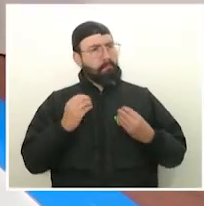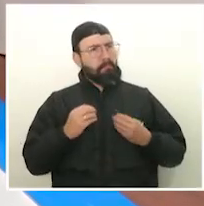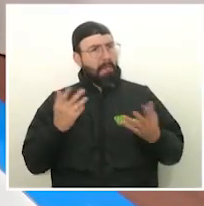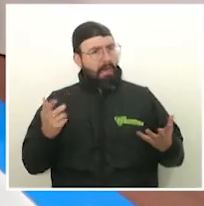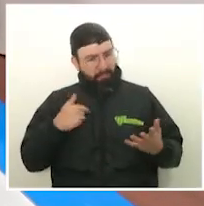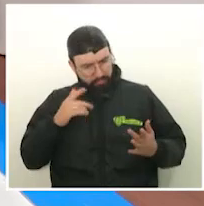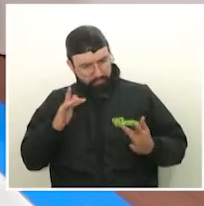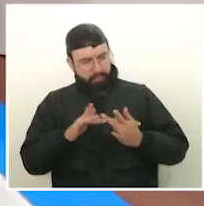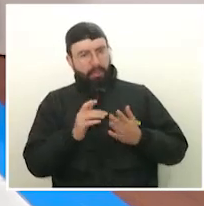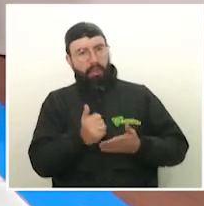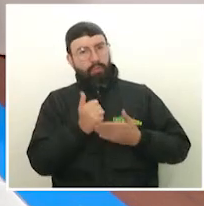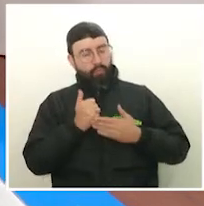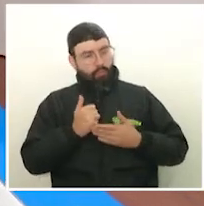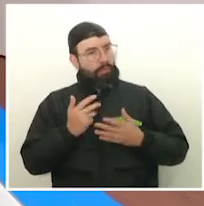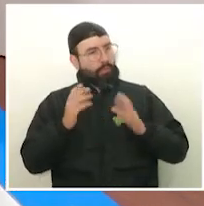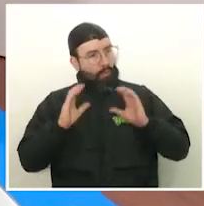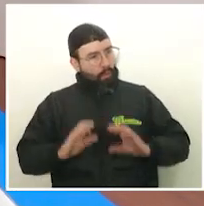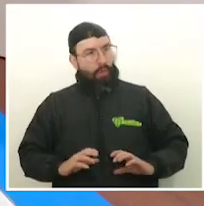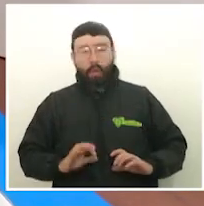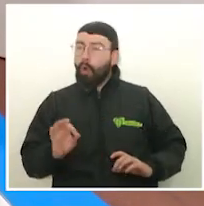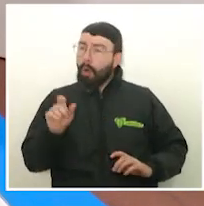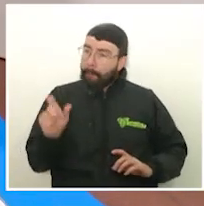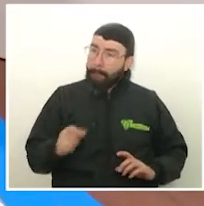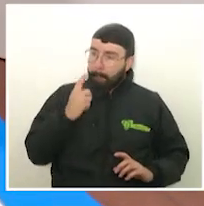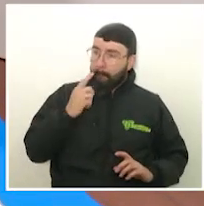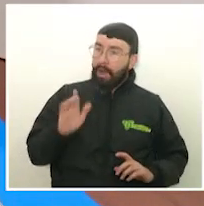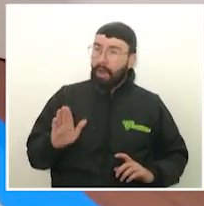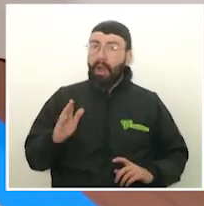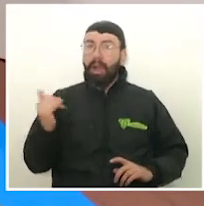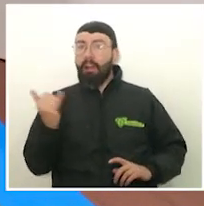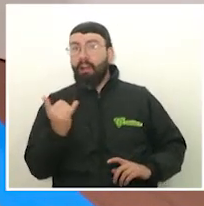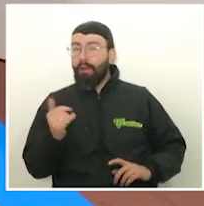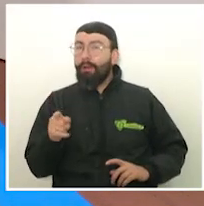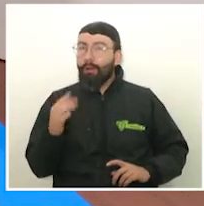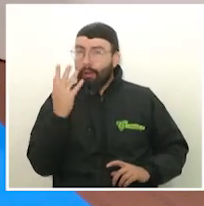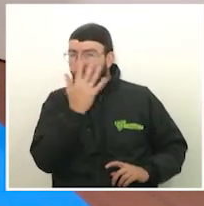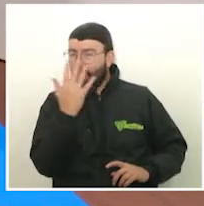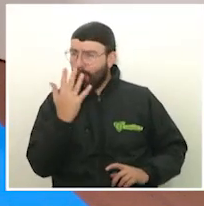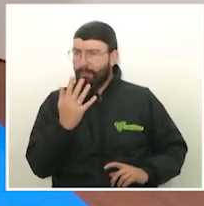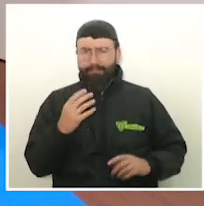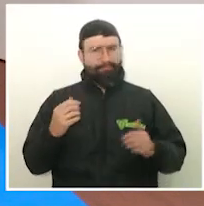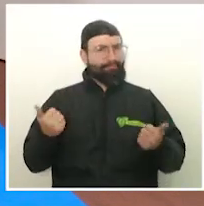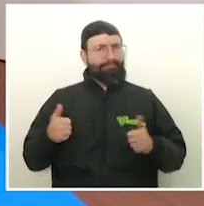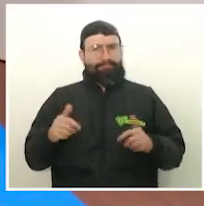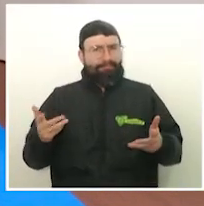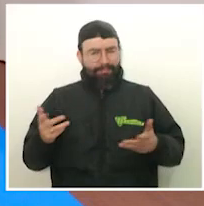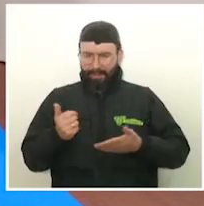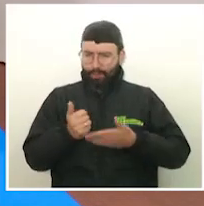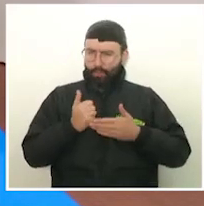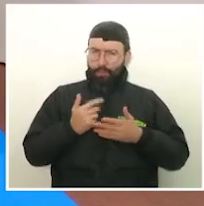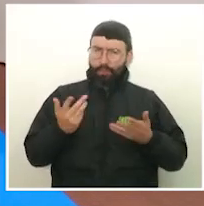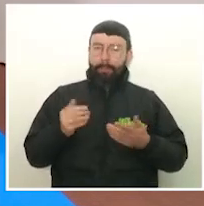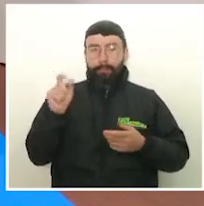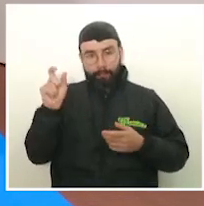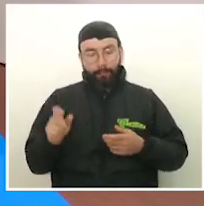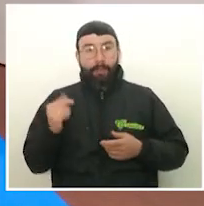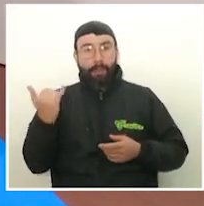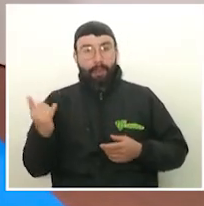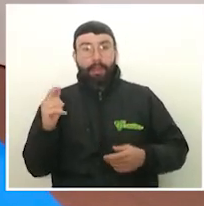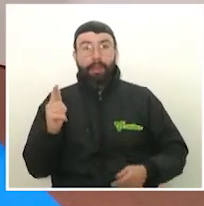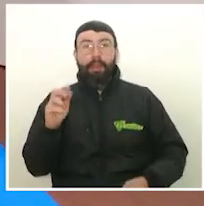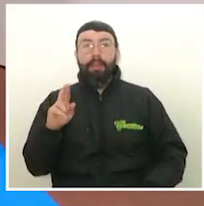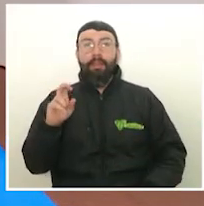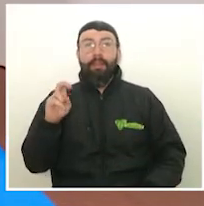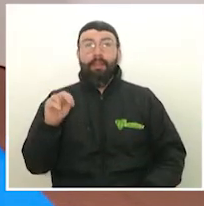ver? ¿O que mi pared esté de azul? Y queremos que ustedes vean esta nota fantástica con el doctor Franklin Gómez de